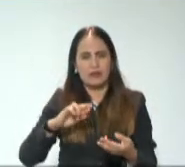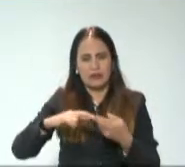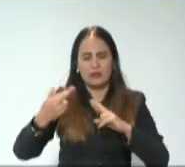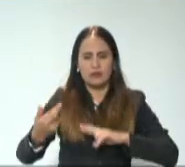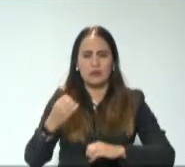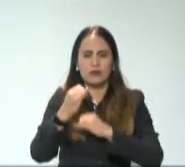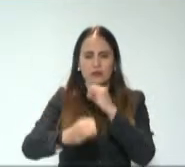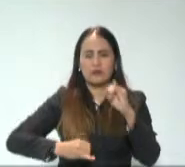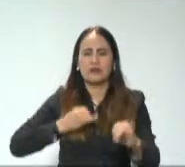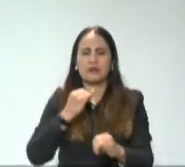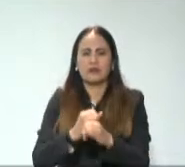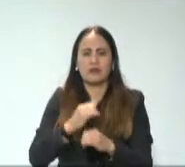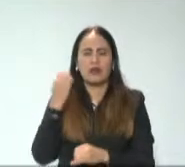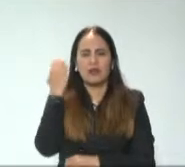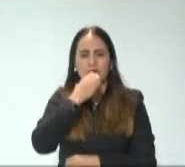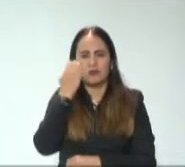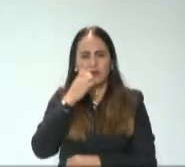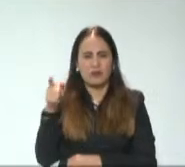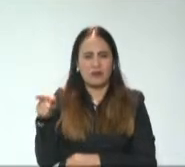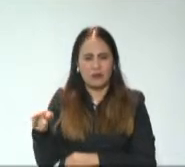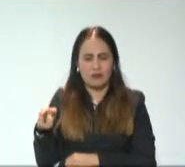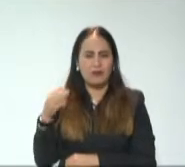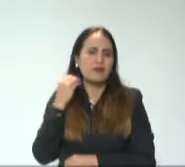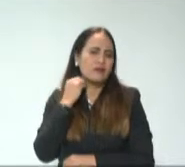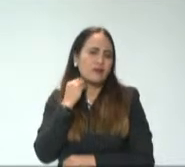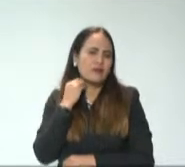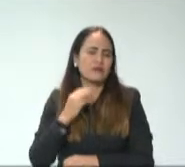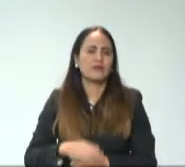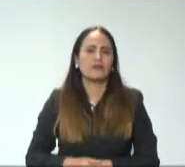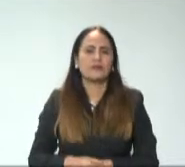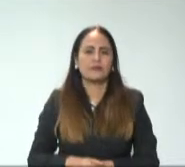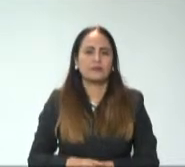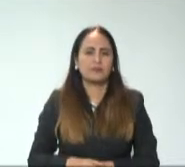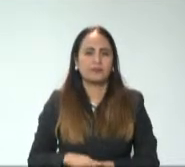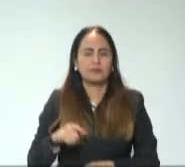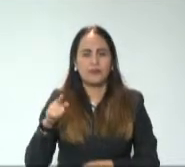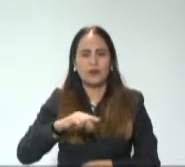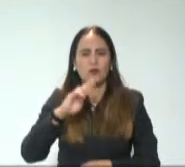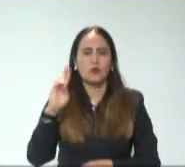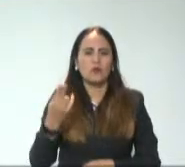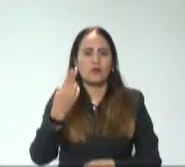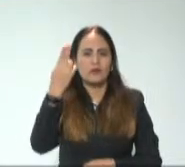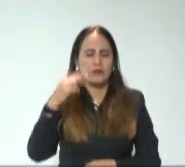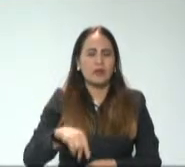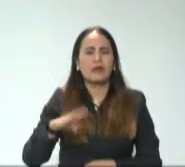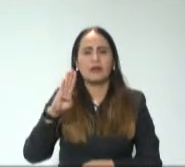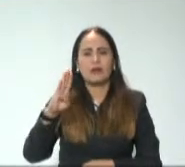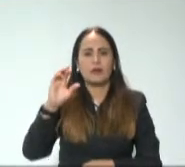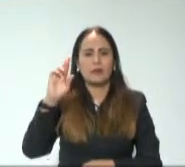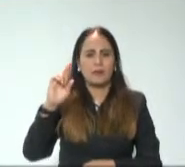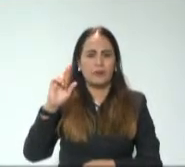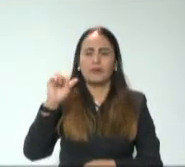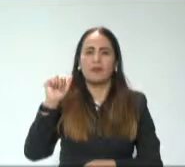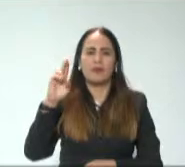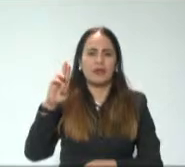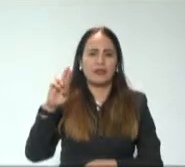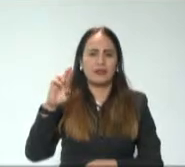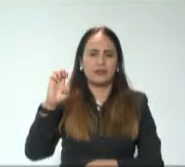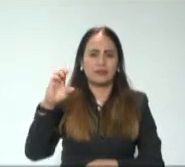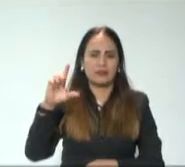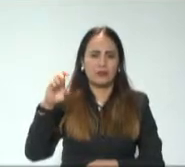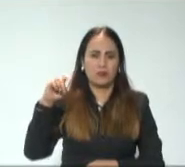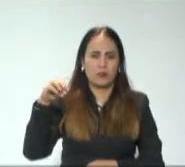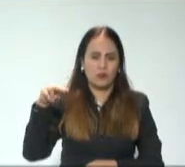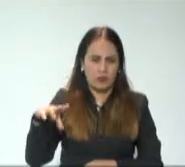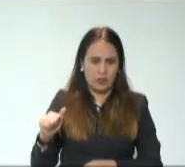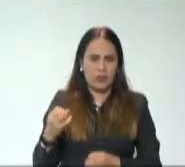la por la escuela fletcher de derecho y maestría en derecho civil por la universidad de Barcelona así como diversos